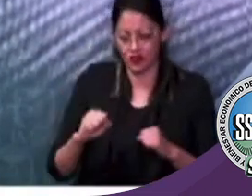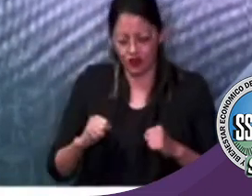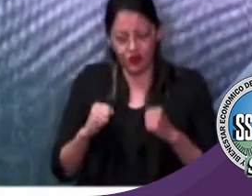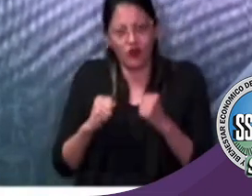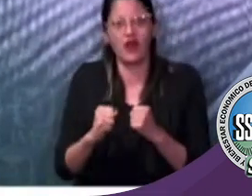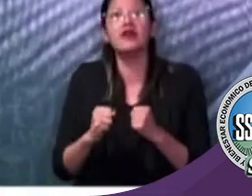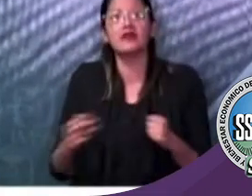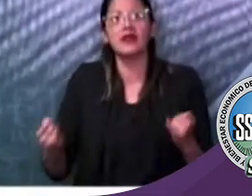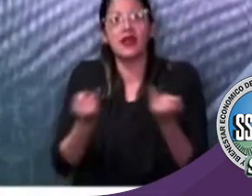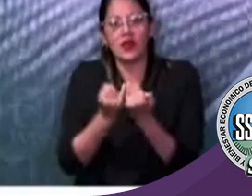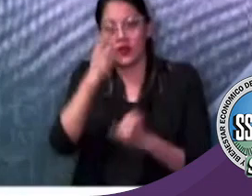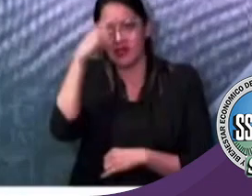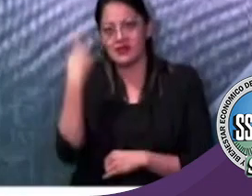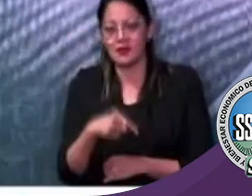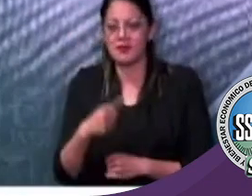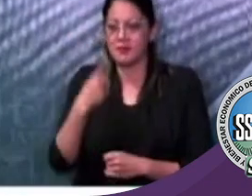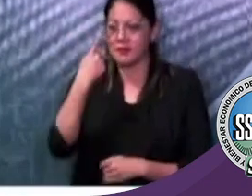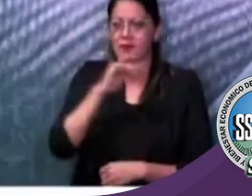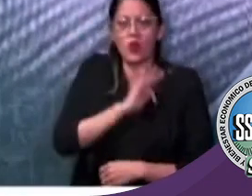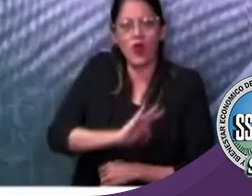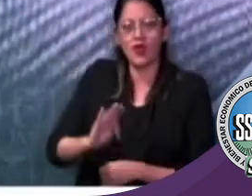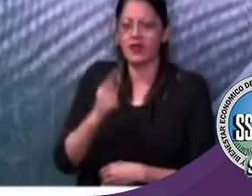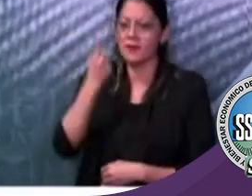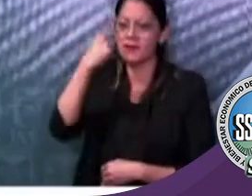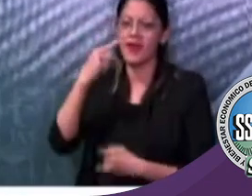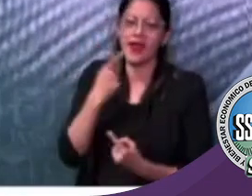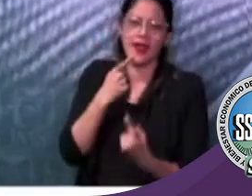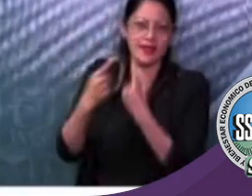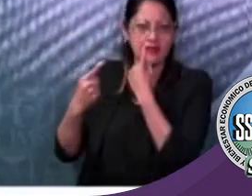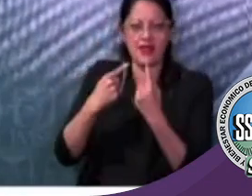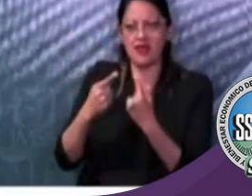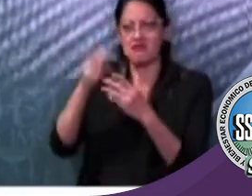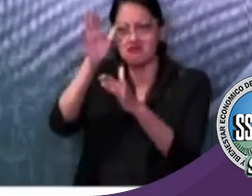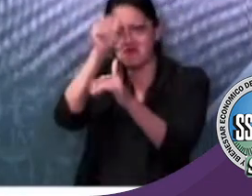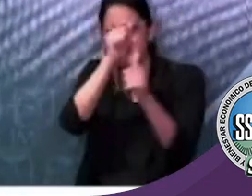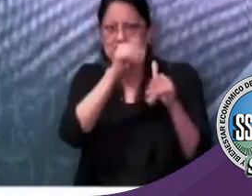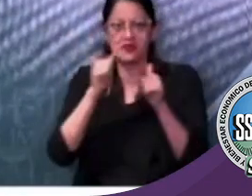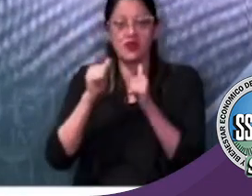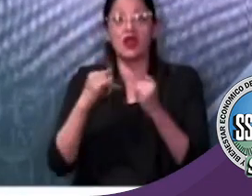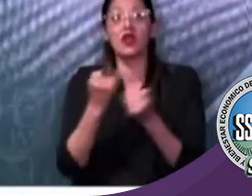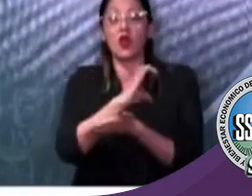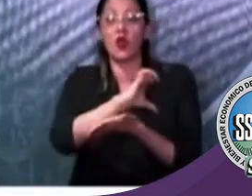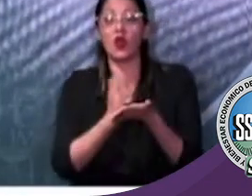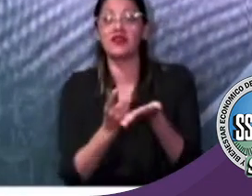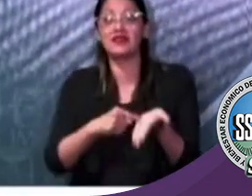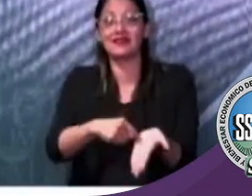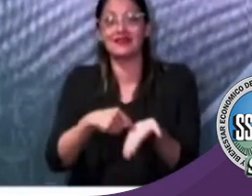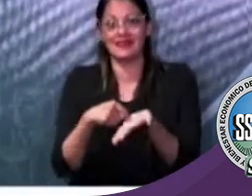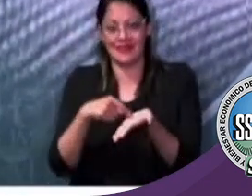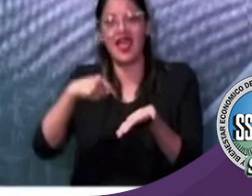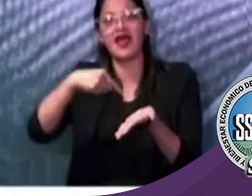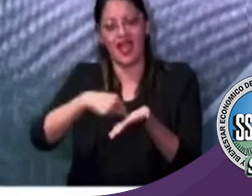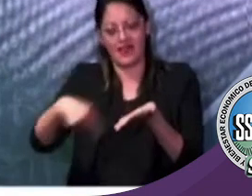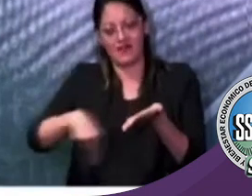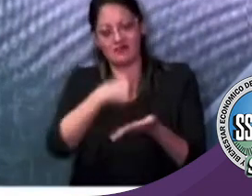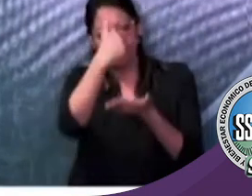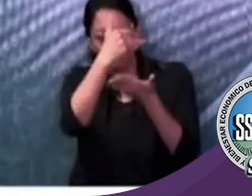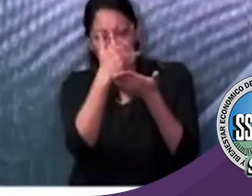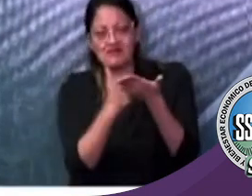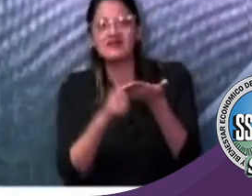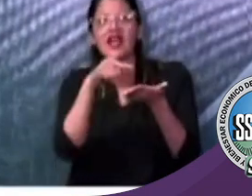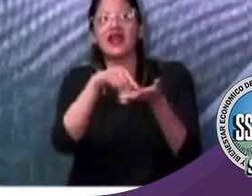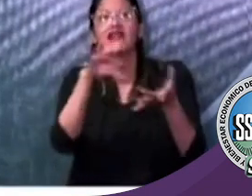con capacidad para la negociación. En nuestro contrato colectivo de trabajo está plasmado el presente y